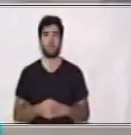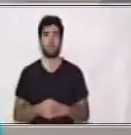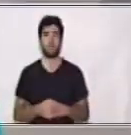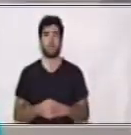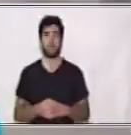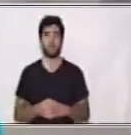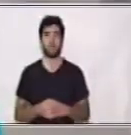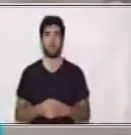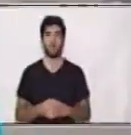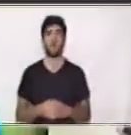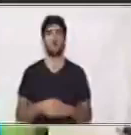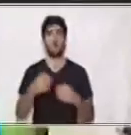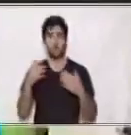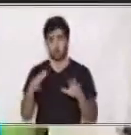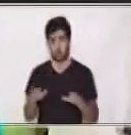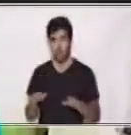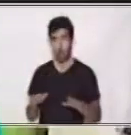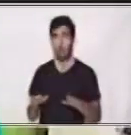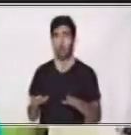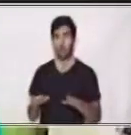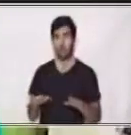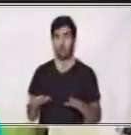9. X va a ser igual a